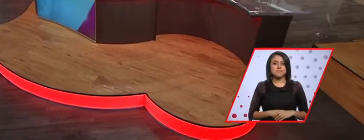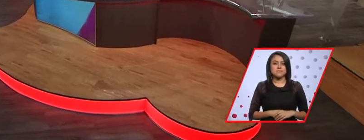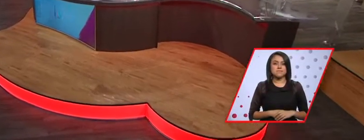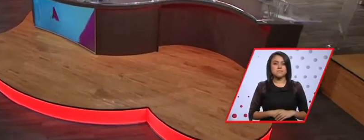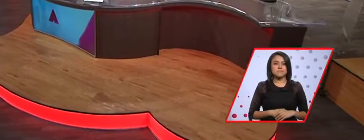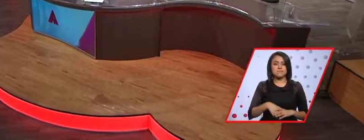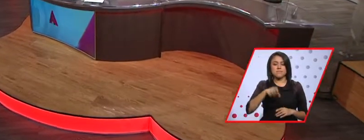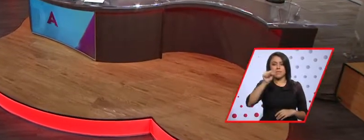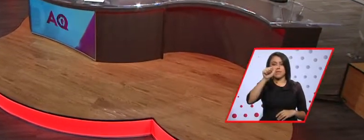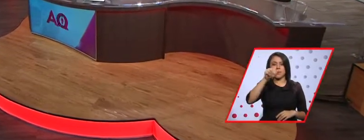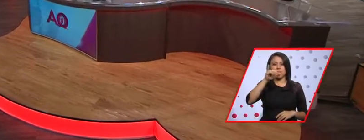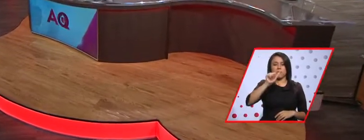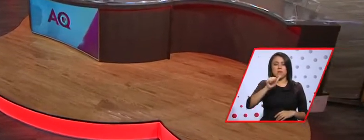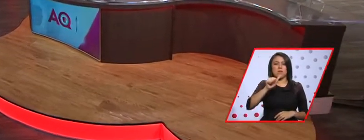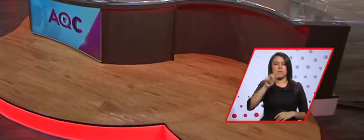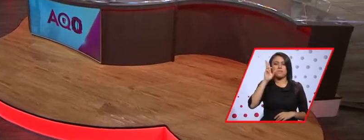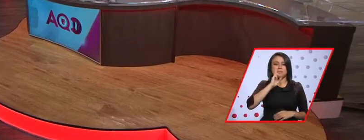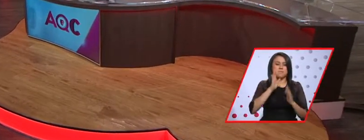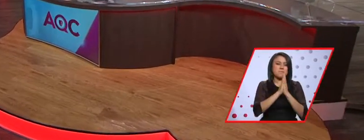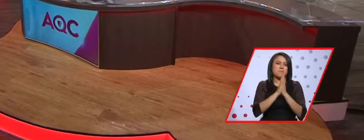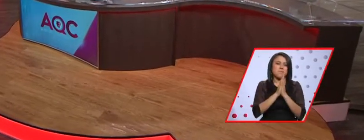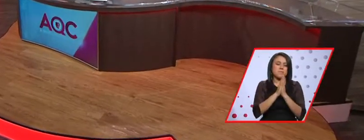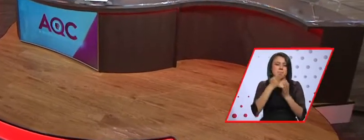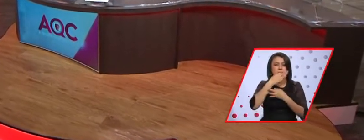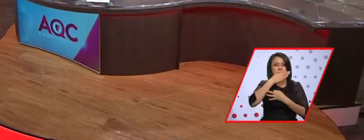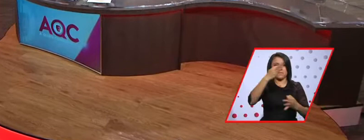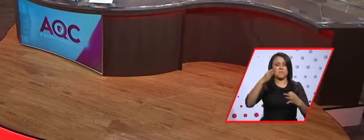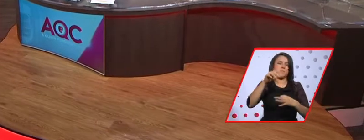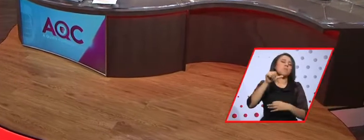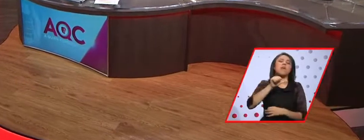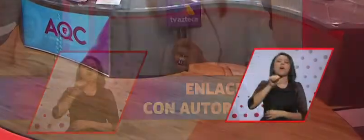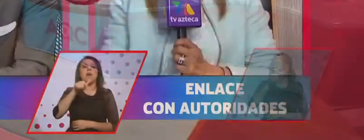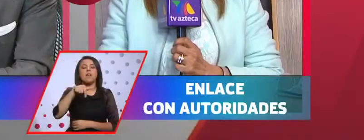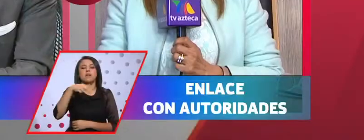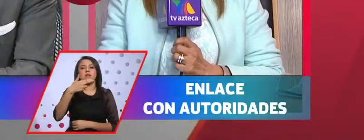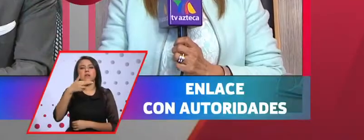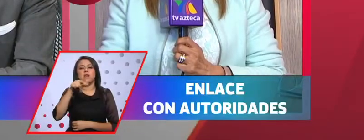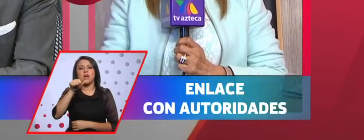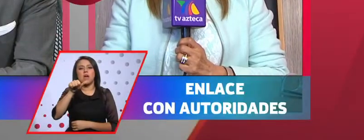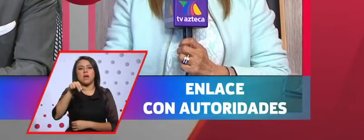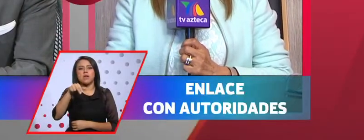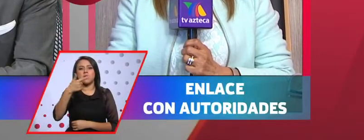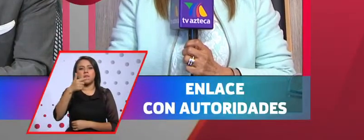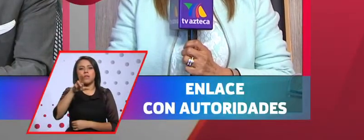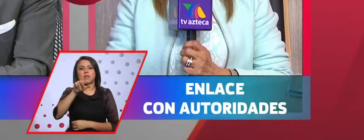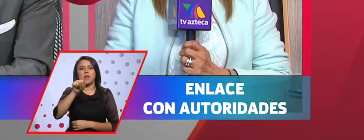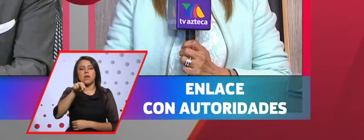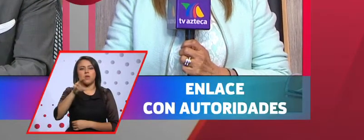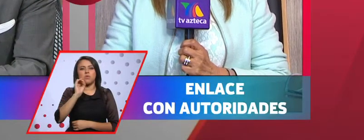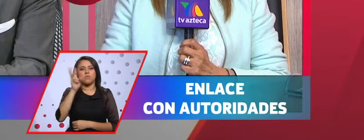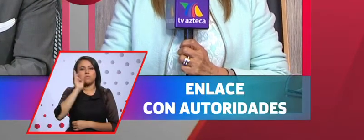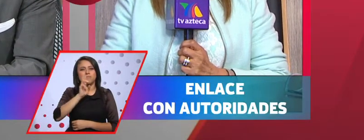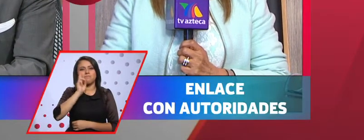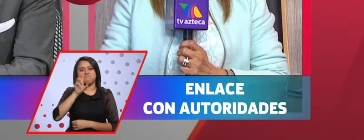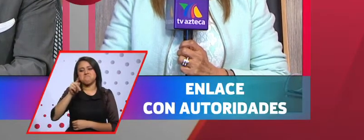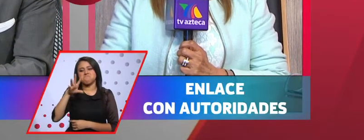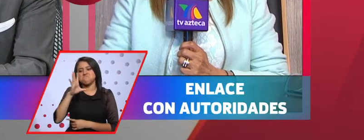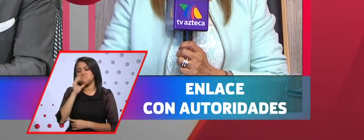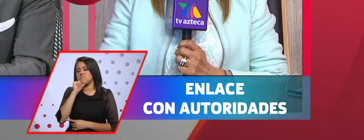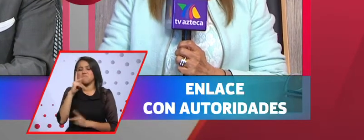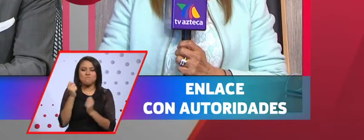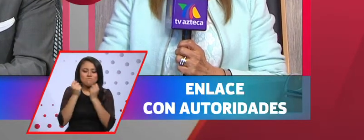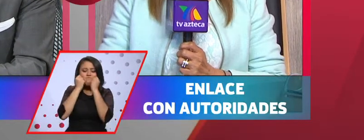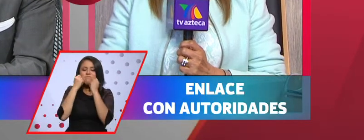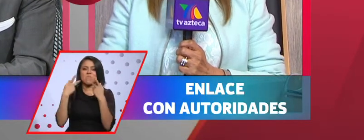Samia José, avisa a Dion Anguiano Flores y al gobierno central que la corrupción le ha valido un sorbete lo que digan la gente